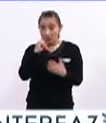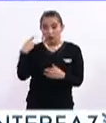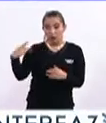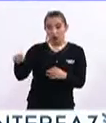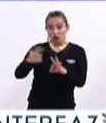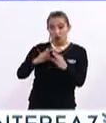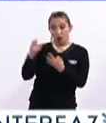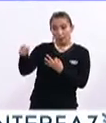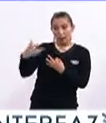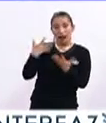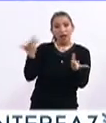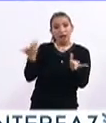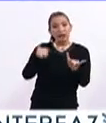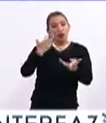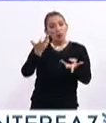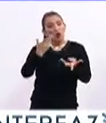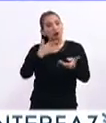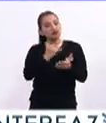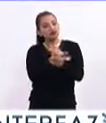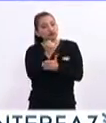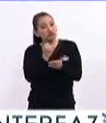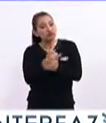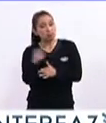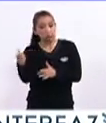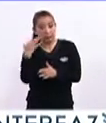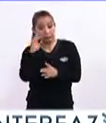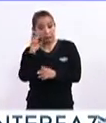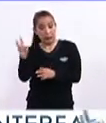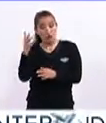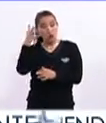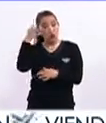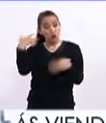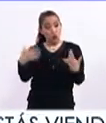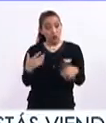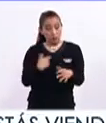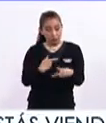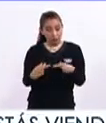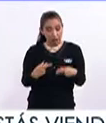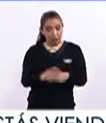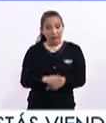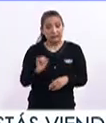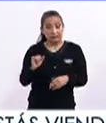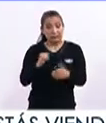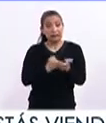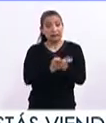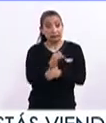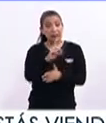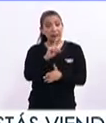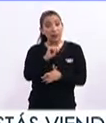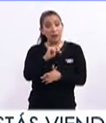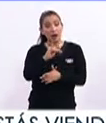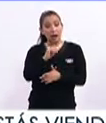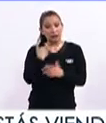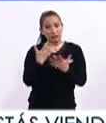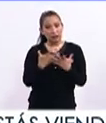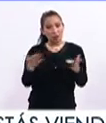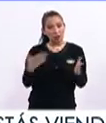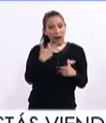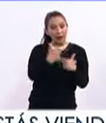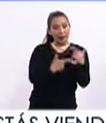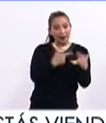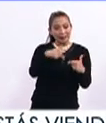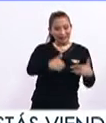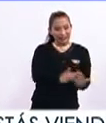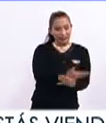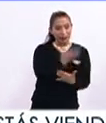forma misma en cómo se maneja la democracia, así que están ante un gran reto. Sin duda alguna, la democracia, estamos en una brecha generacional ahorita de los